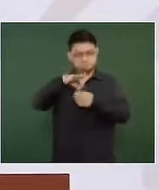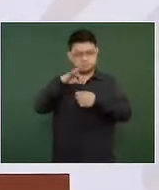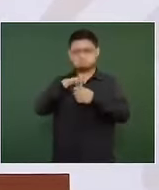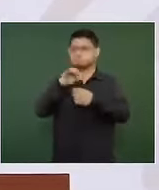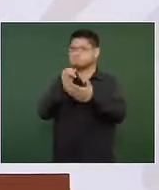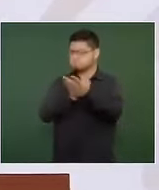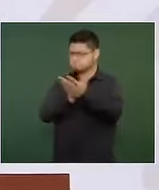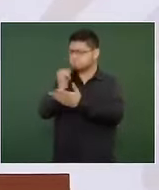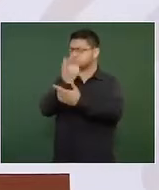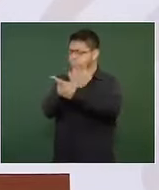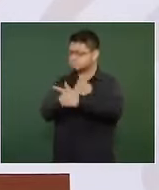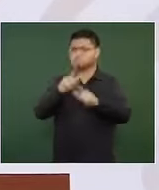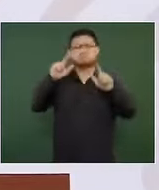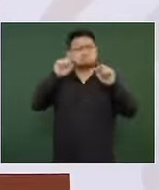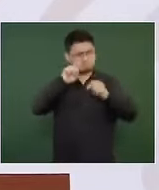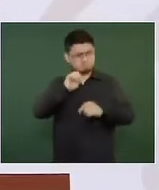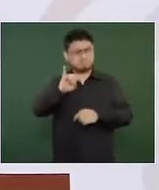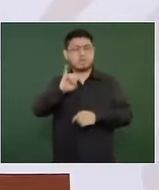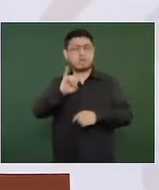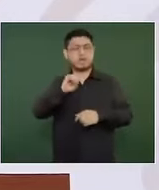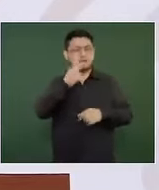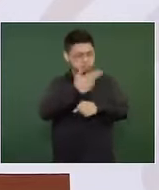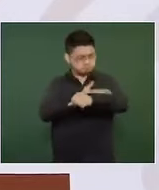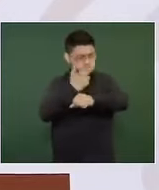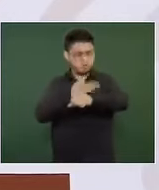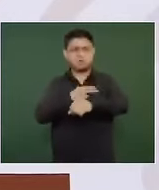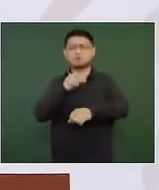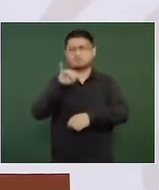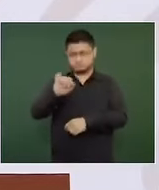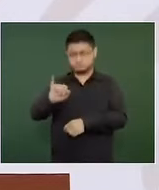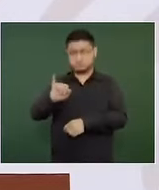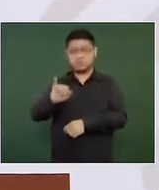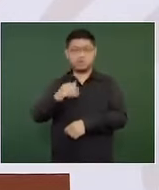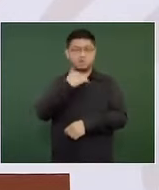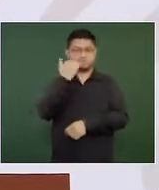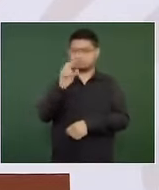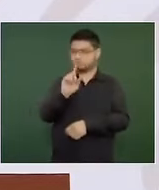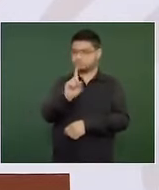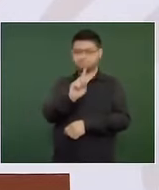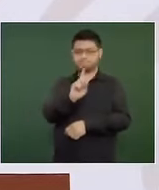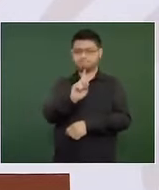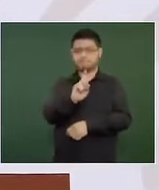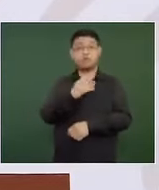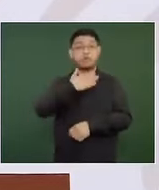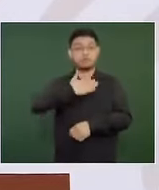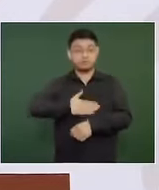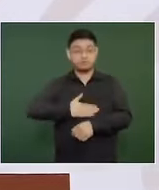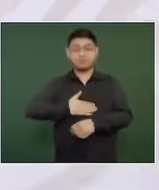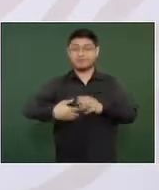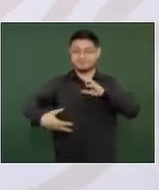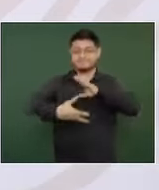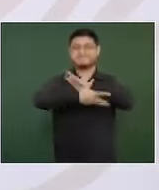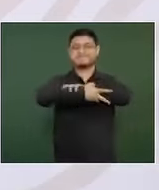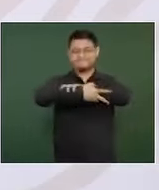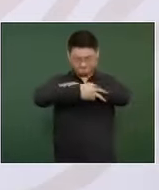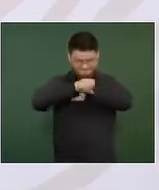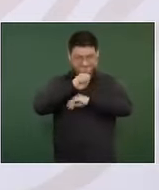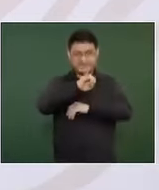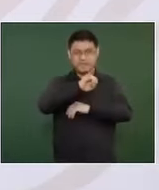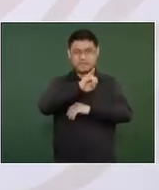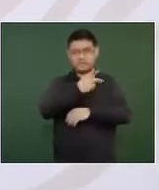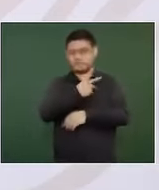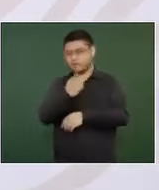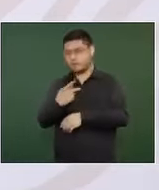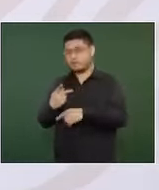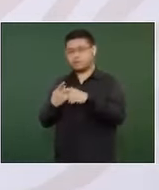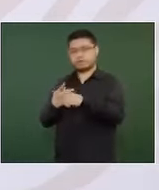no honestidad sí corrupción no justicia y fraternidad sí pobreza